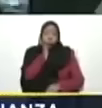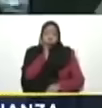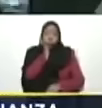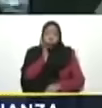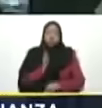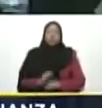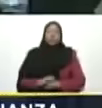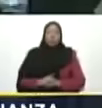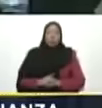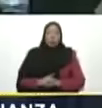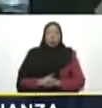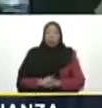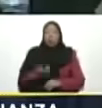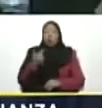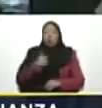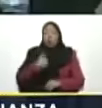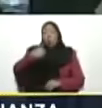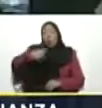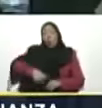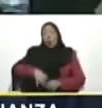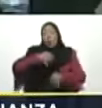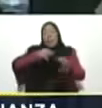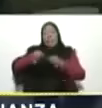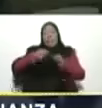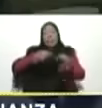yo dije hoy algo que es cierto.